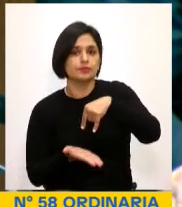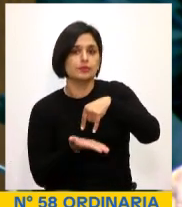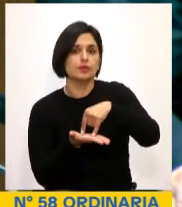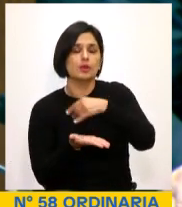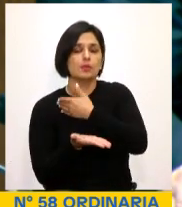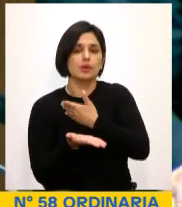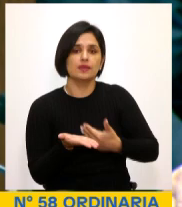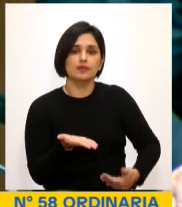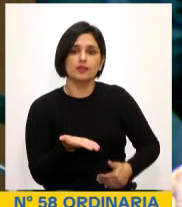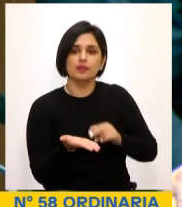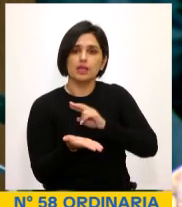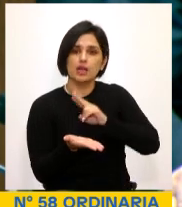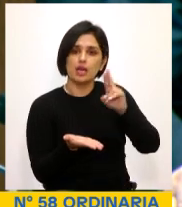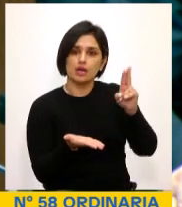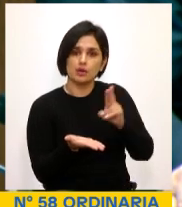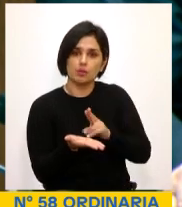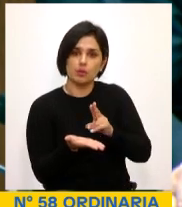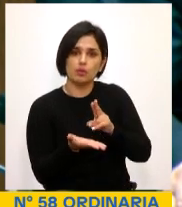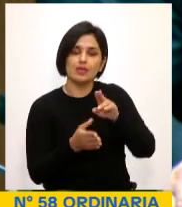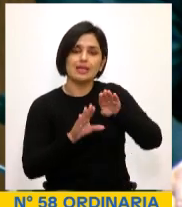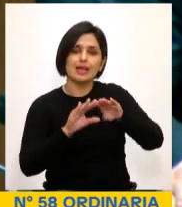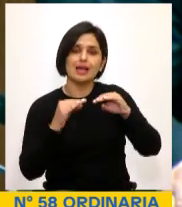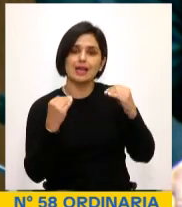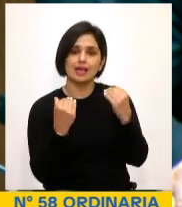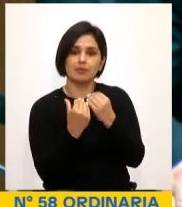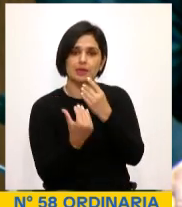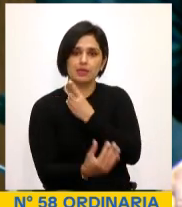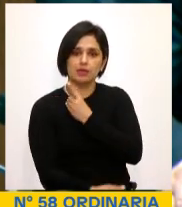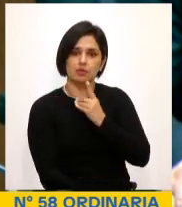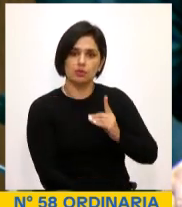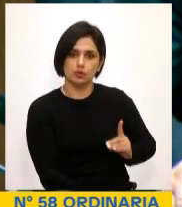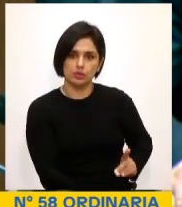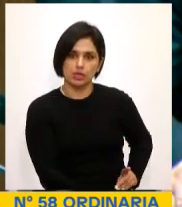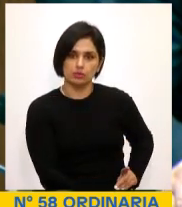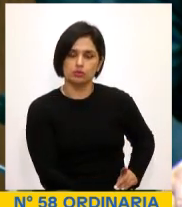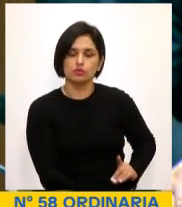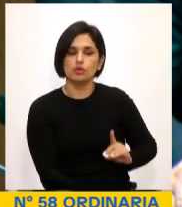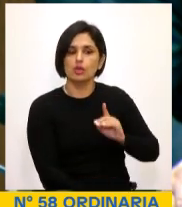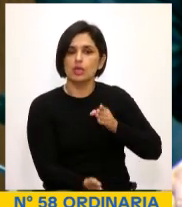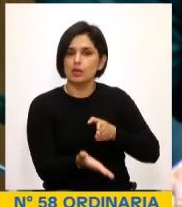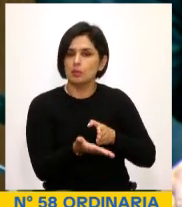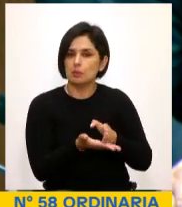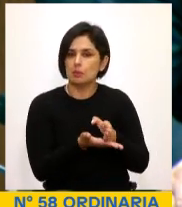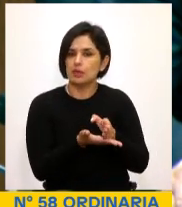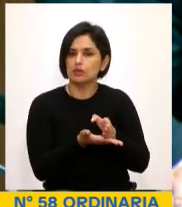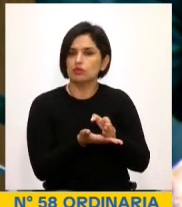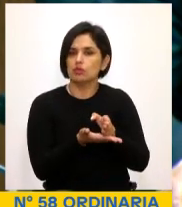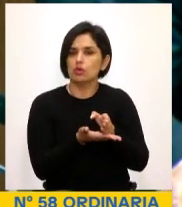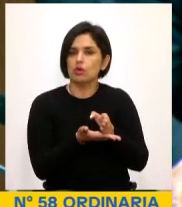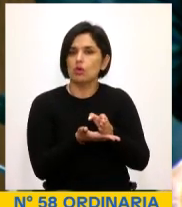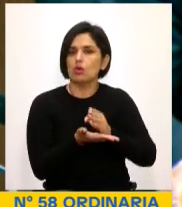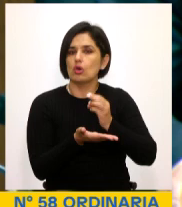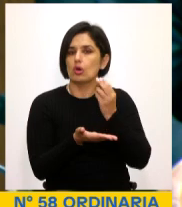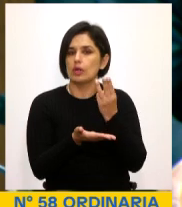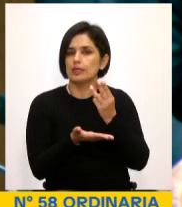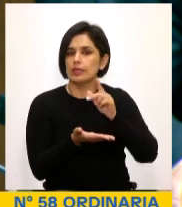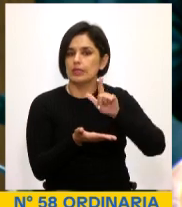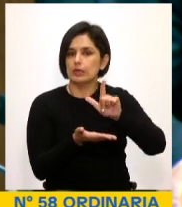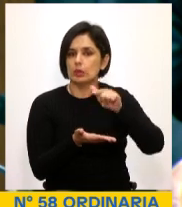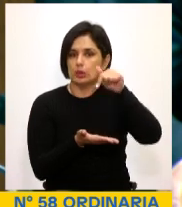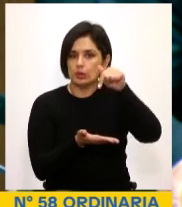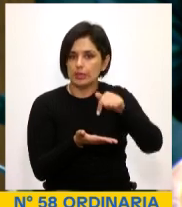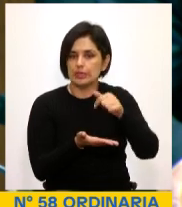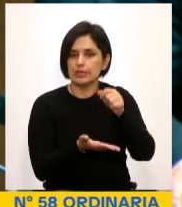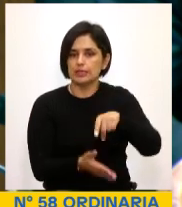república ingresado a la cámara de diputados la iniciativa que inició su trámite en el senado el 3 de jio jio del